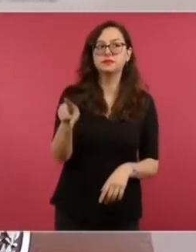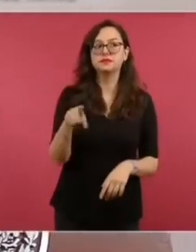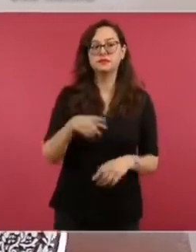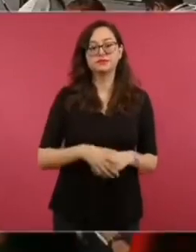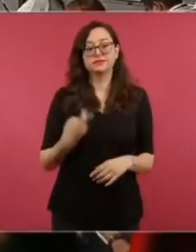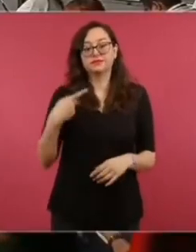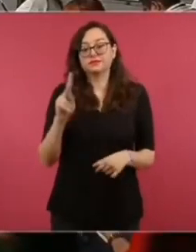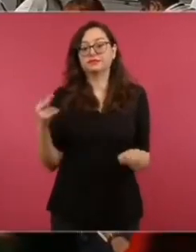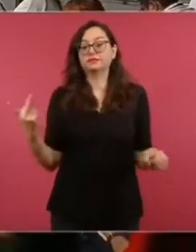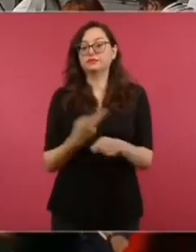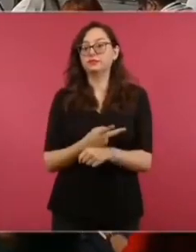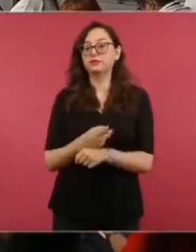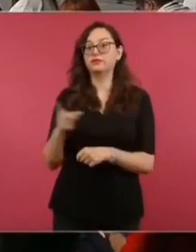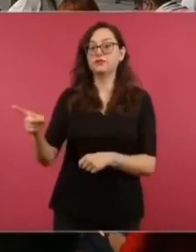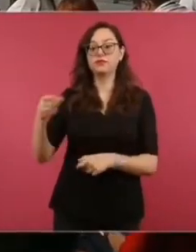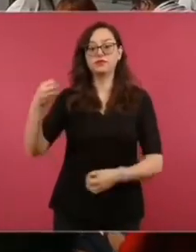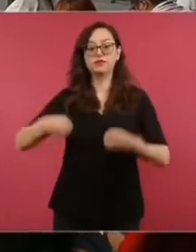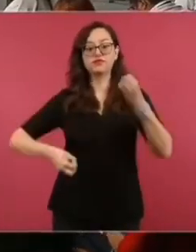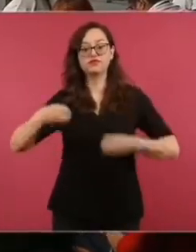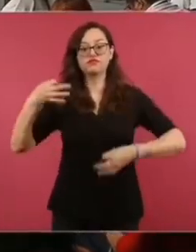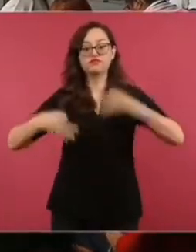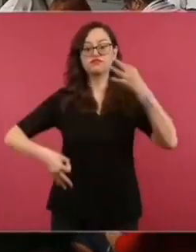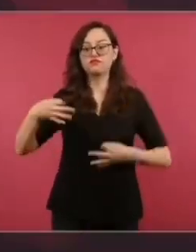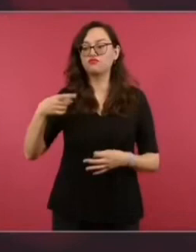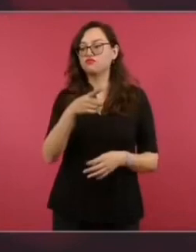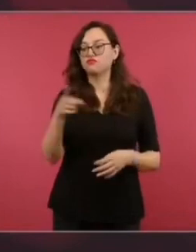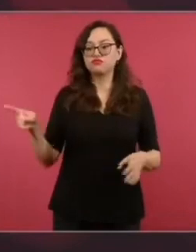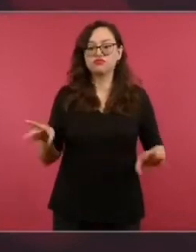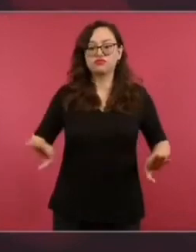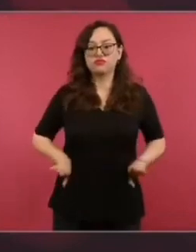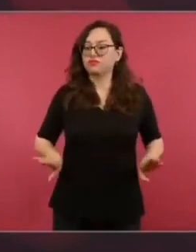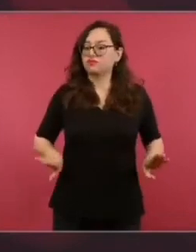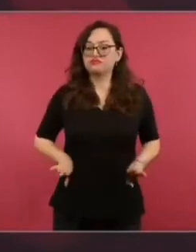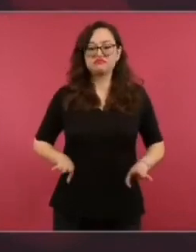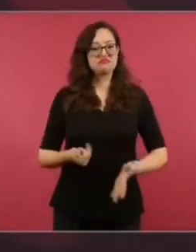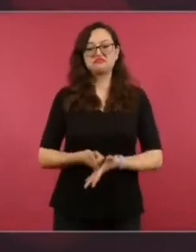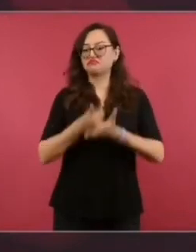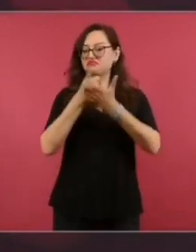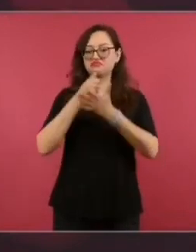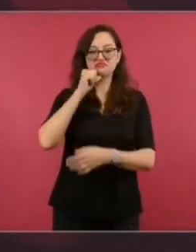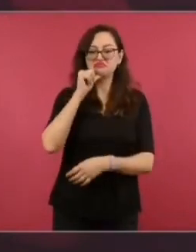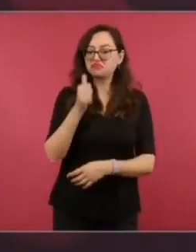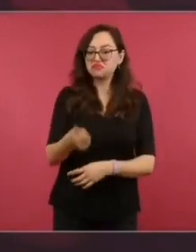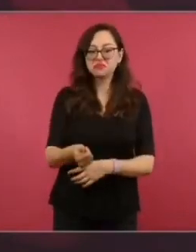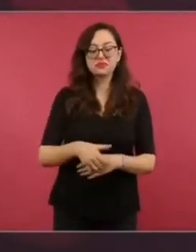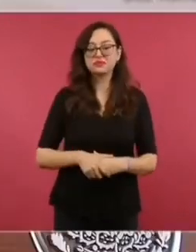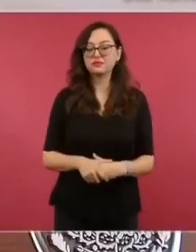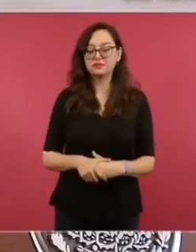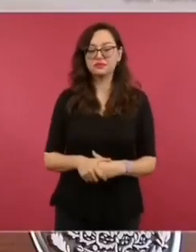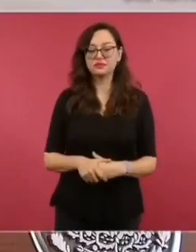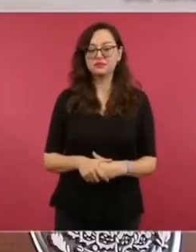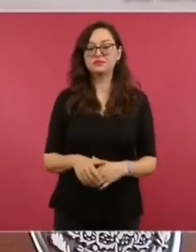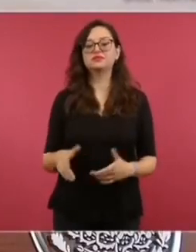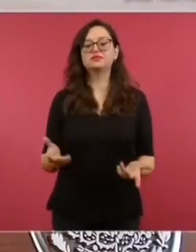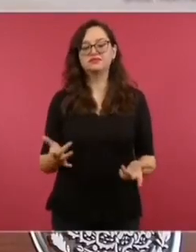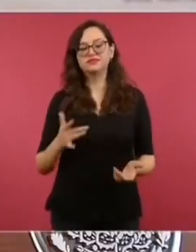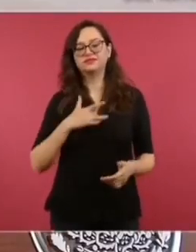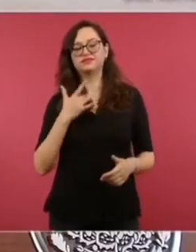una actitud del Poder Judicial tendenciosa,